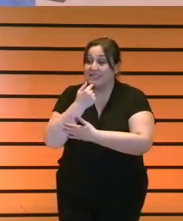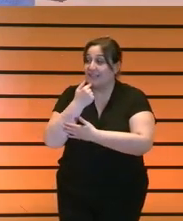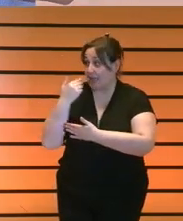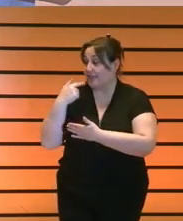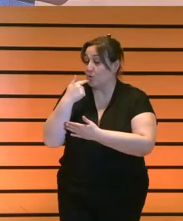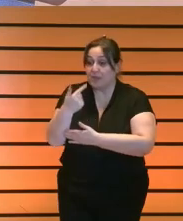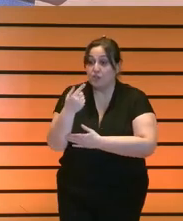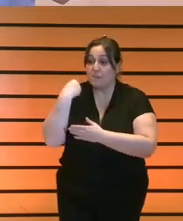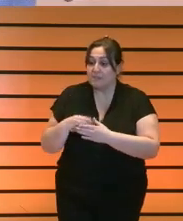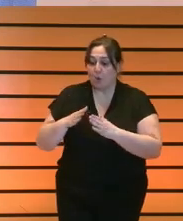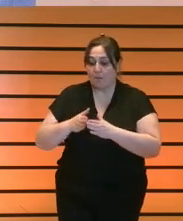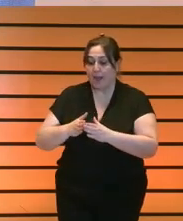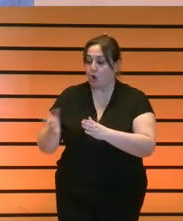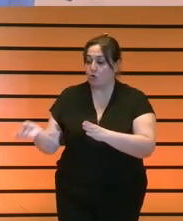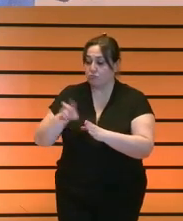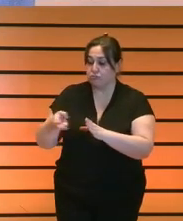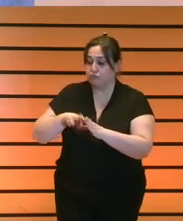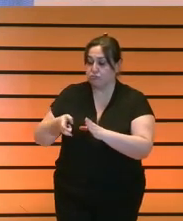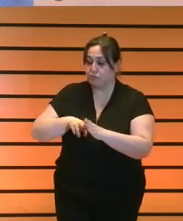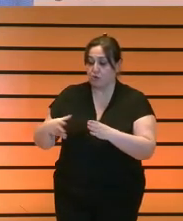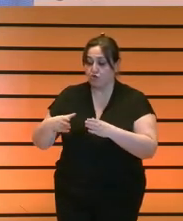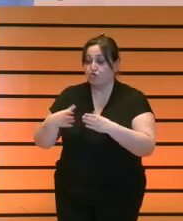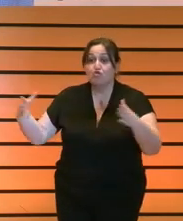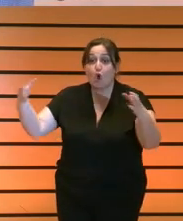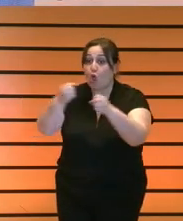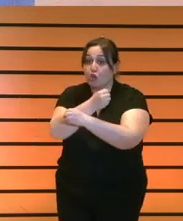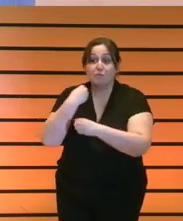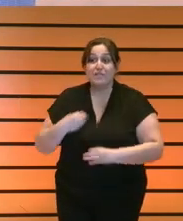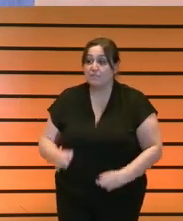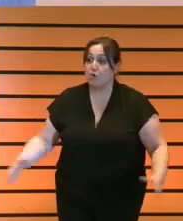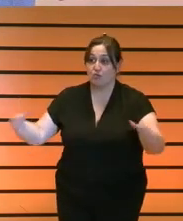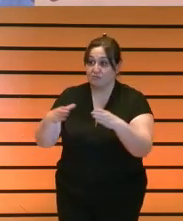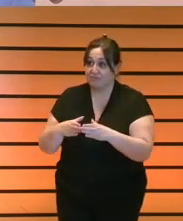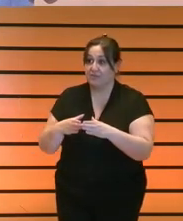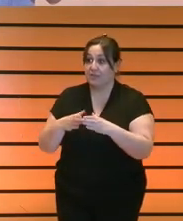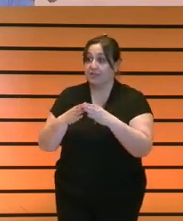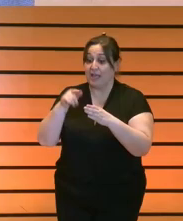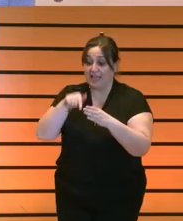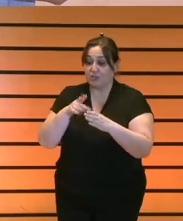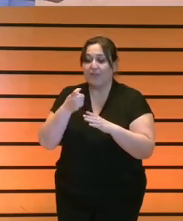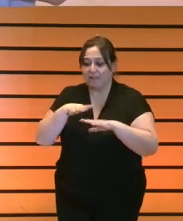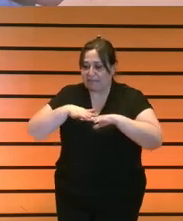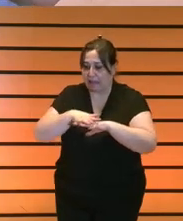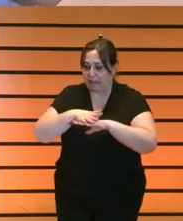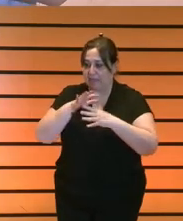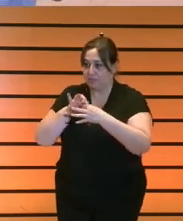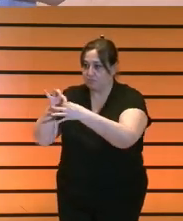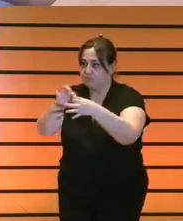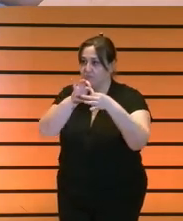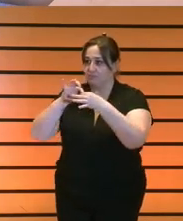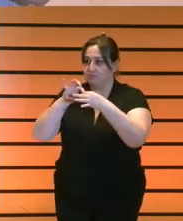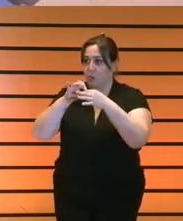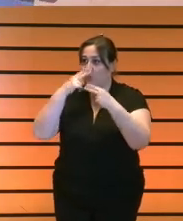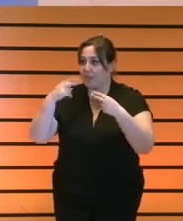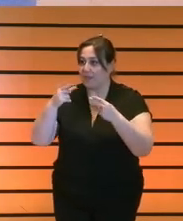redes, crear complicidades y entre todas esas redes, complicidades, pensamiento